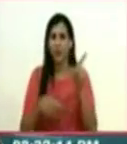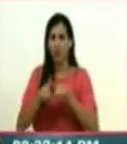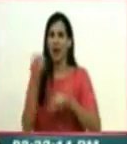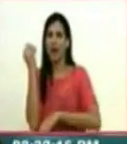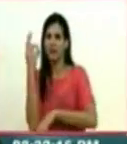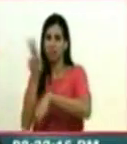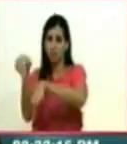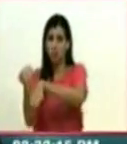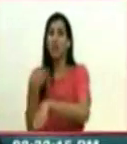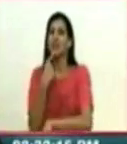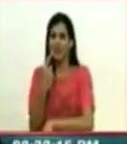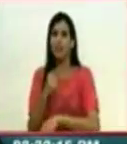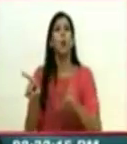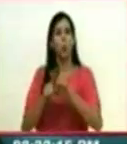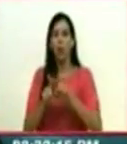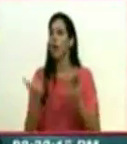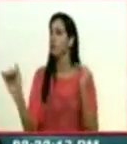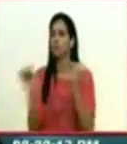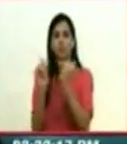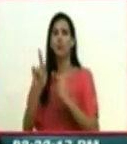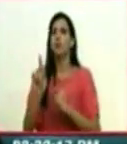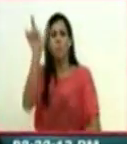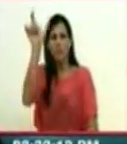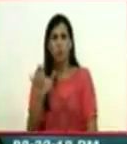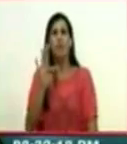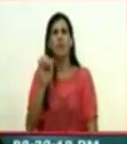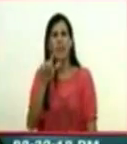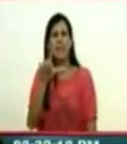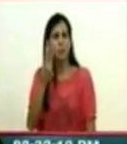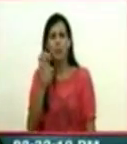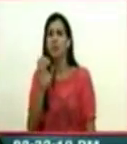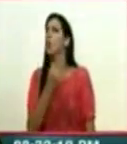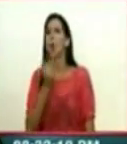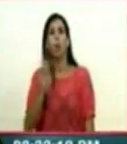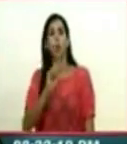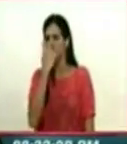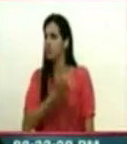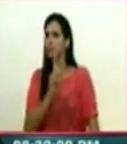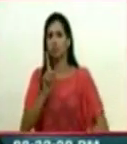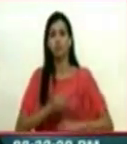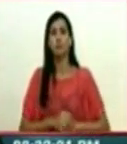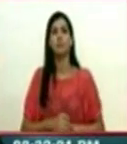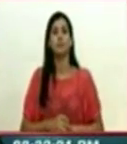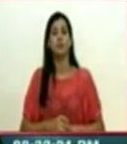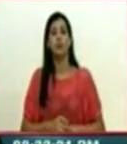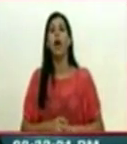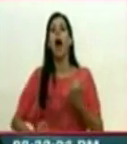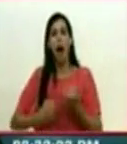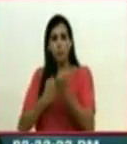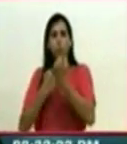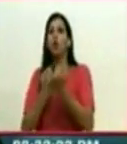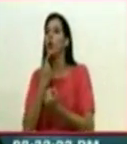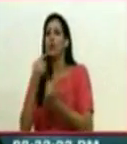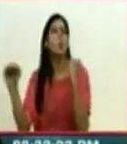Felipe González como persona no grata. Respaldar el pronunciamiento y rechazo de la Asamblea